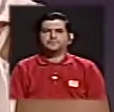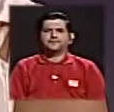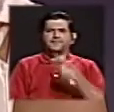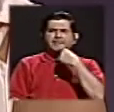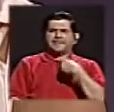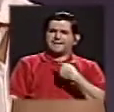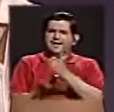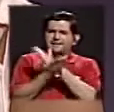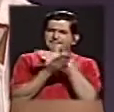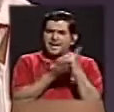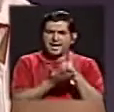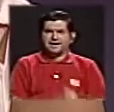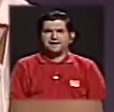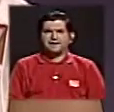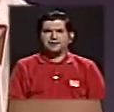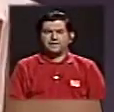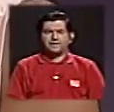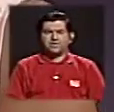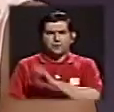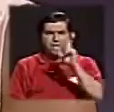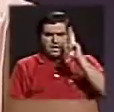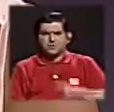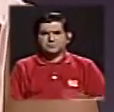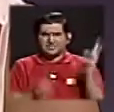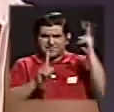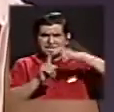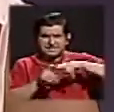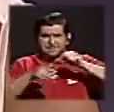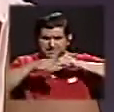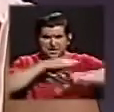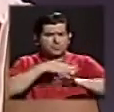una cosa, ¿se practican abortos en Costa Rica a pesar de